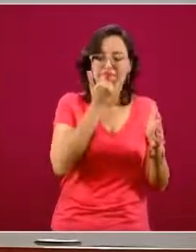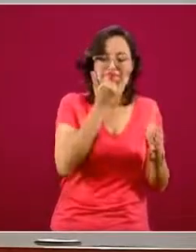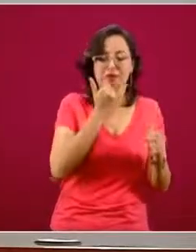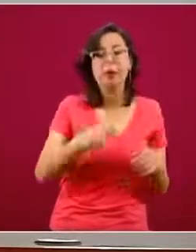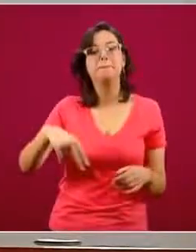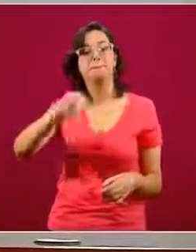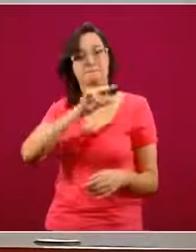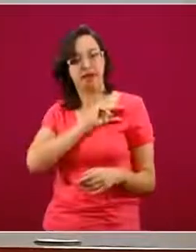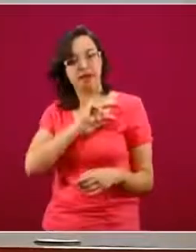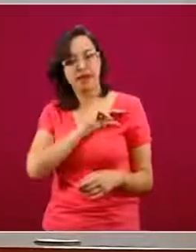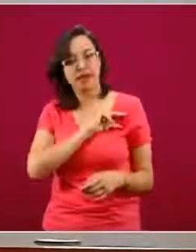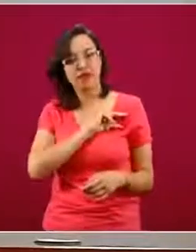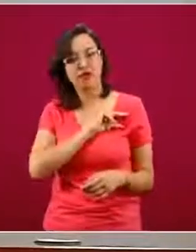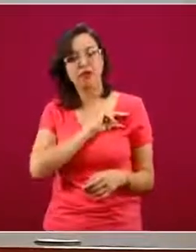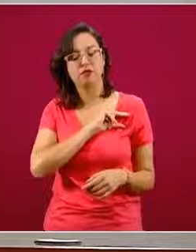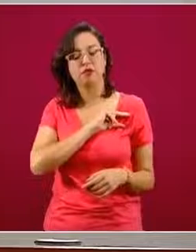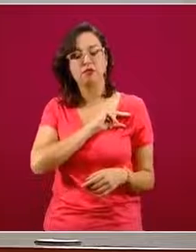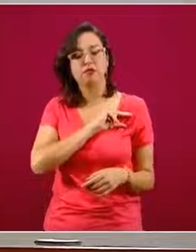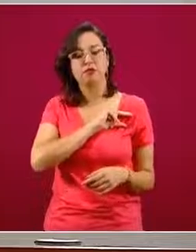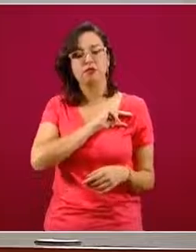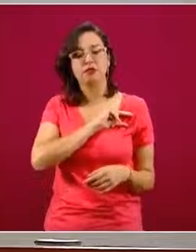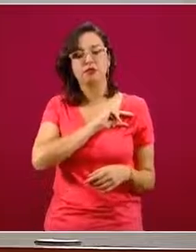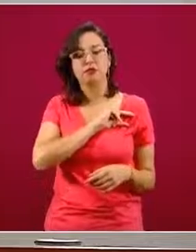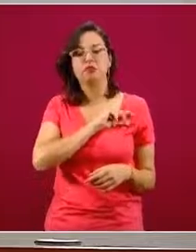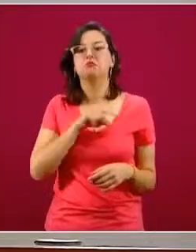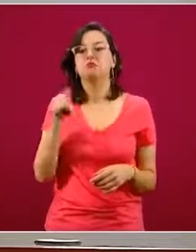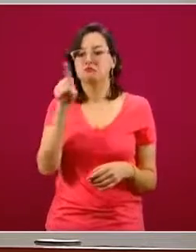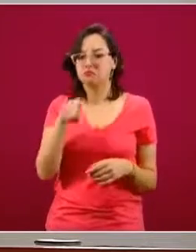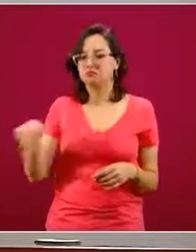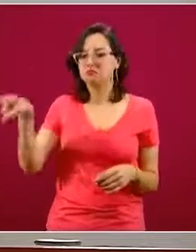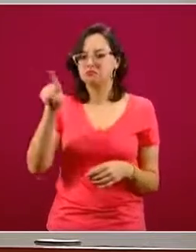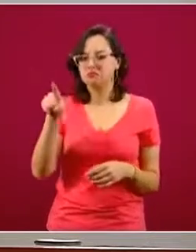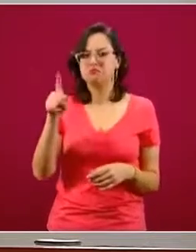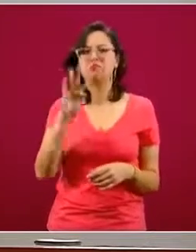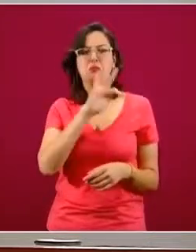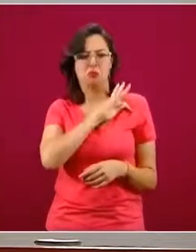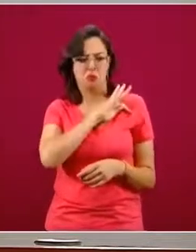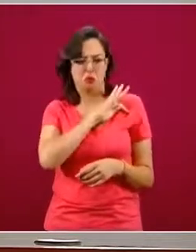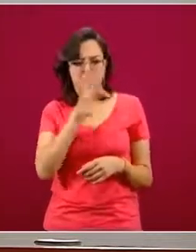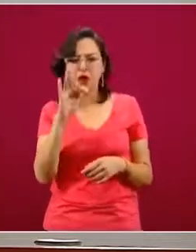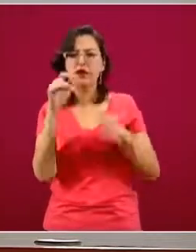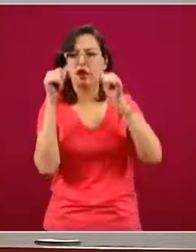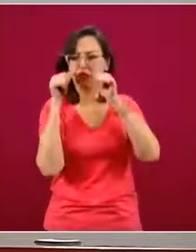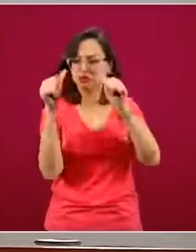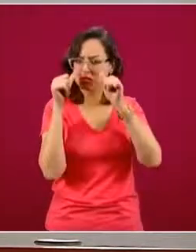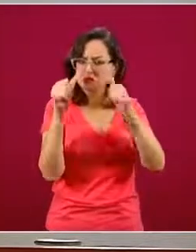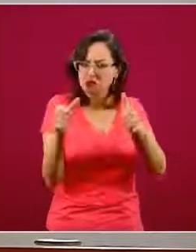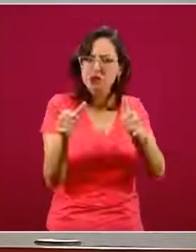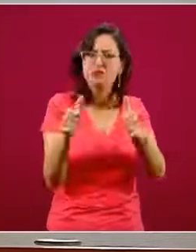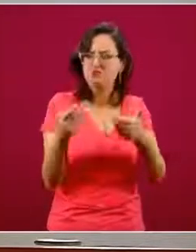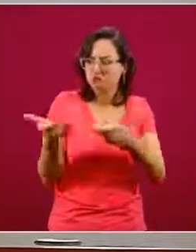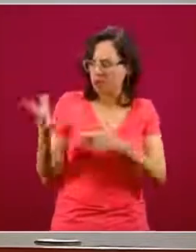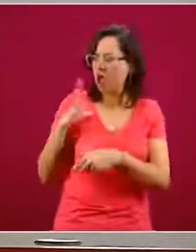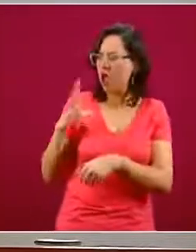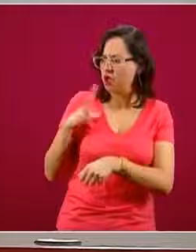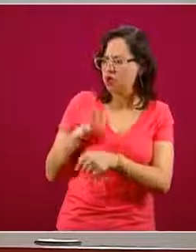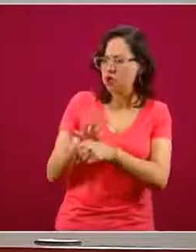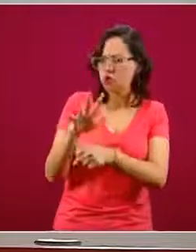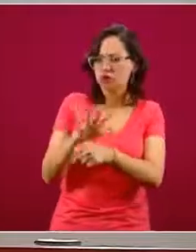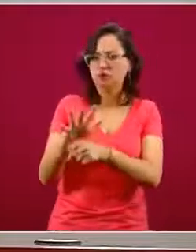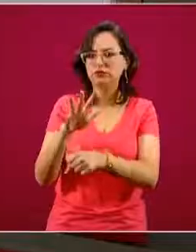privados, que han mostrado su capacidad técnica, fueron posiblemente sujetos de